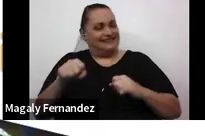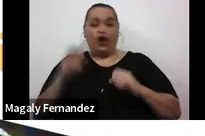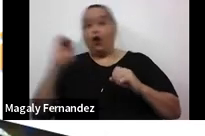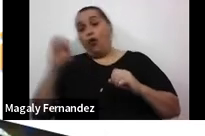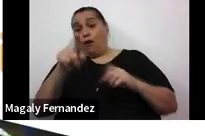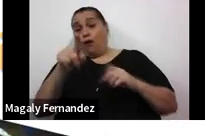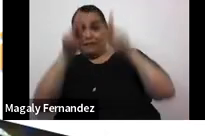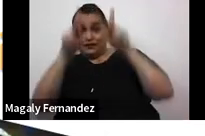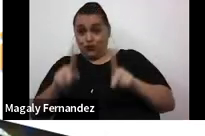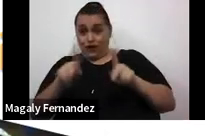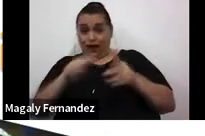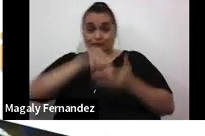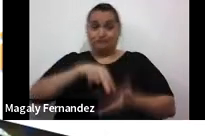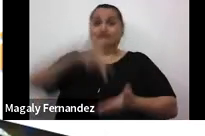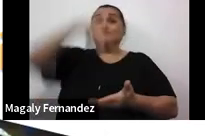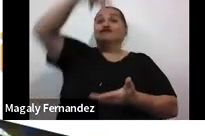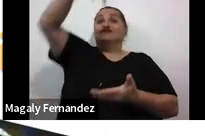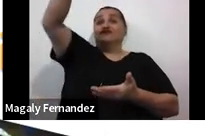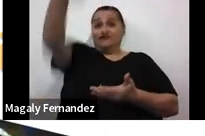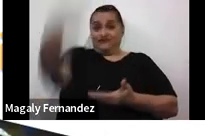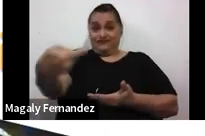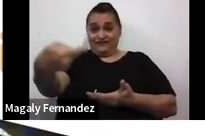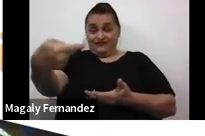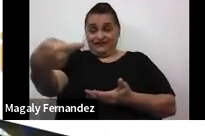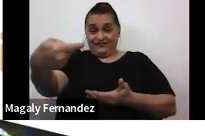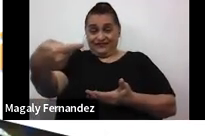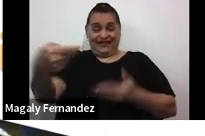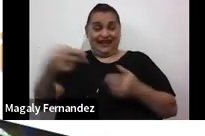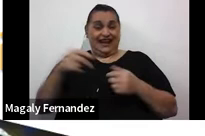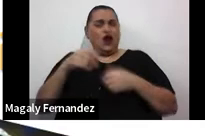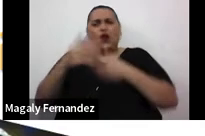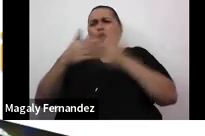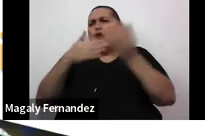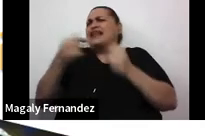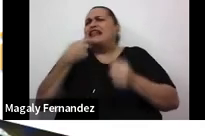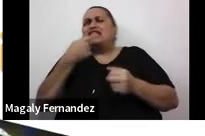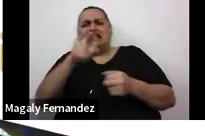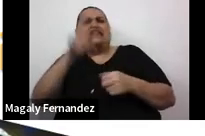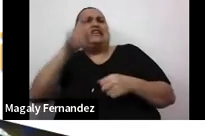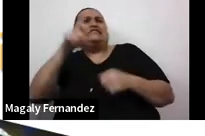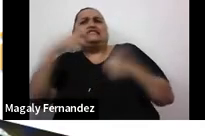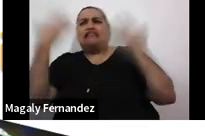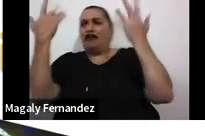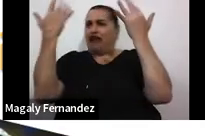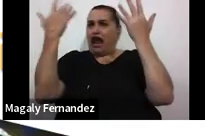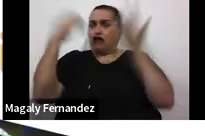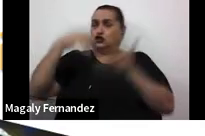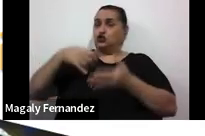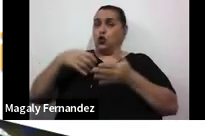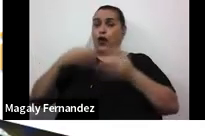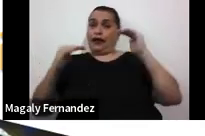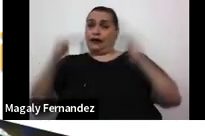está saltando la barra y que cualquiera diría es que se ocupan los brazos para el equilibrio para